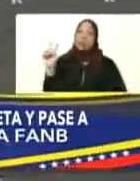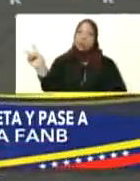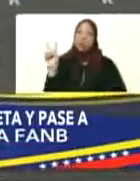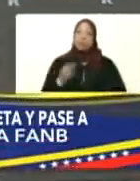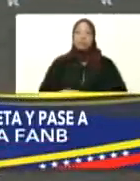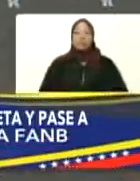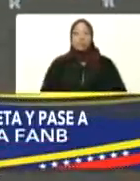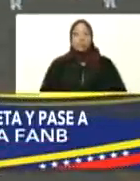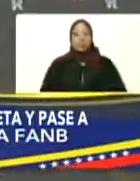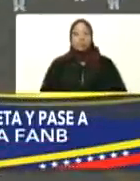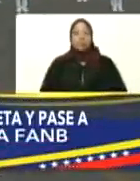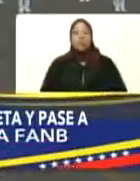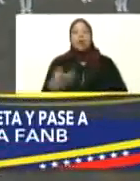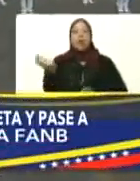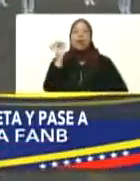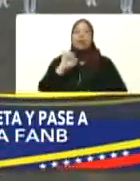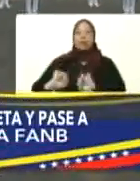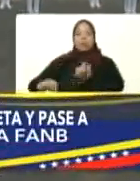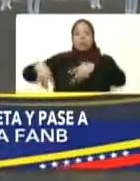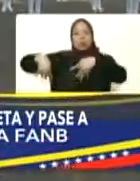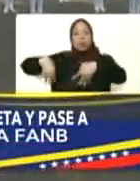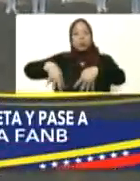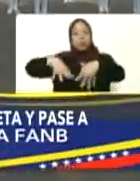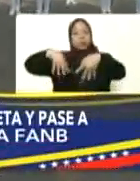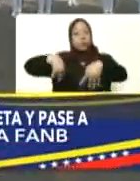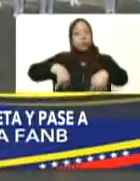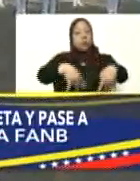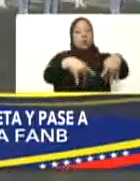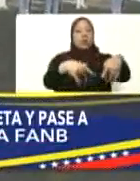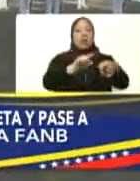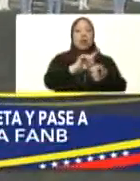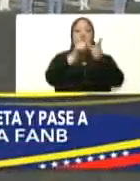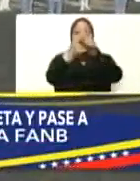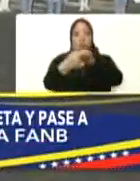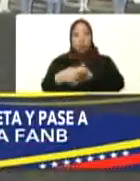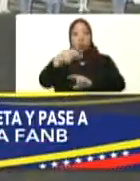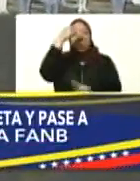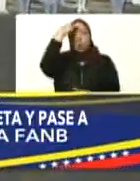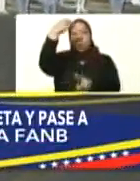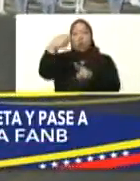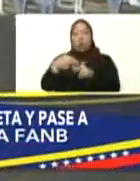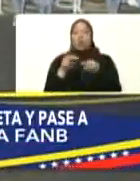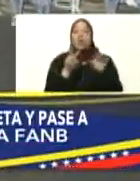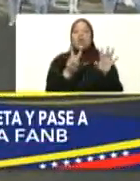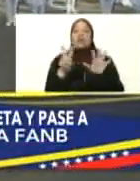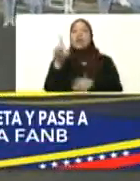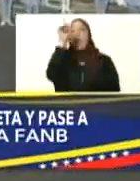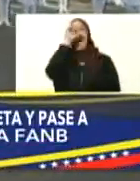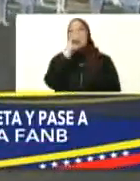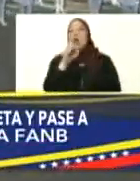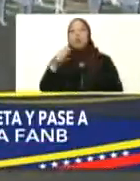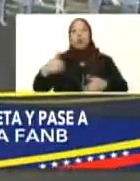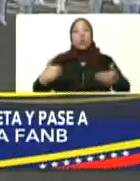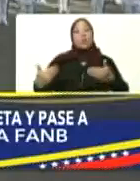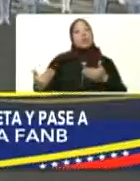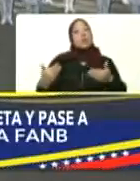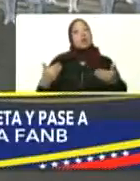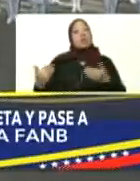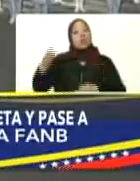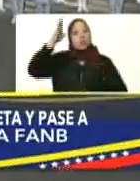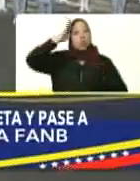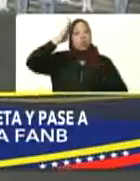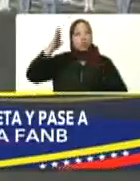de Venezuela, al desfile mediante el cual su relevo honrarán los 33 años de servicio que en el día de hoy de